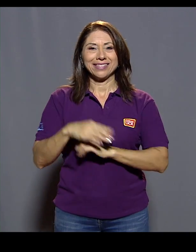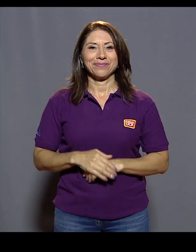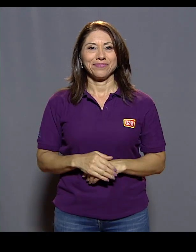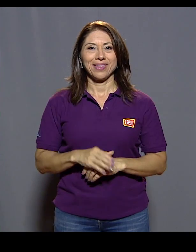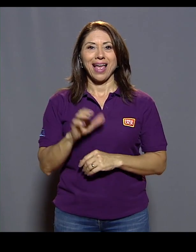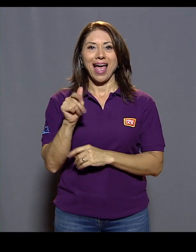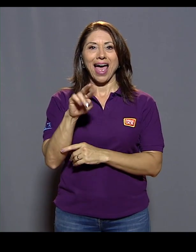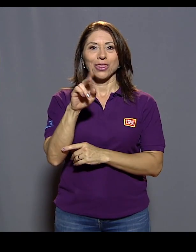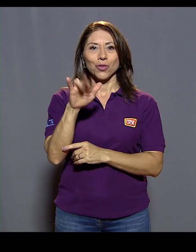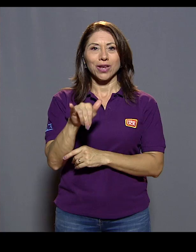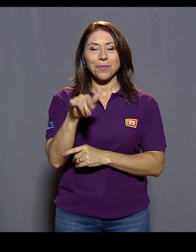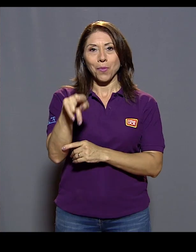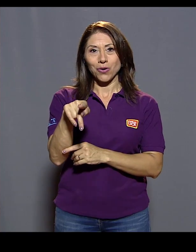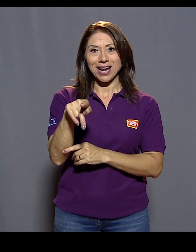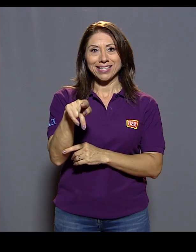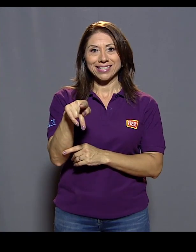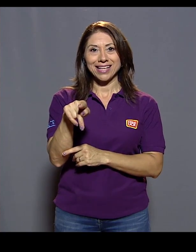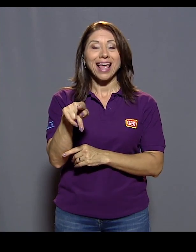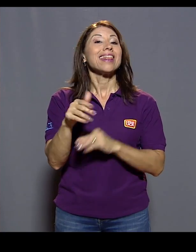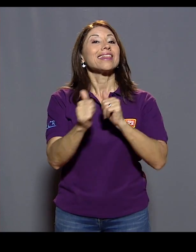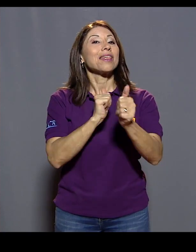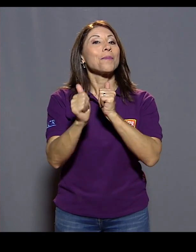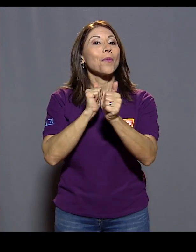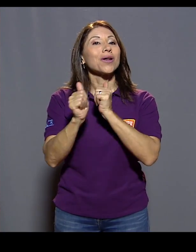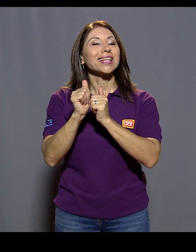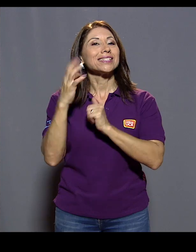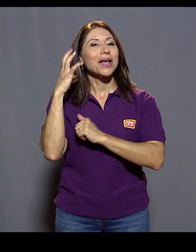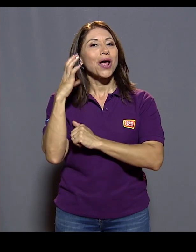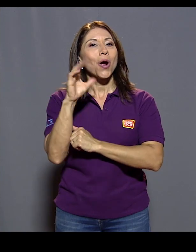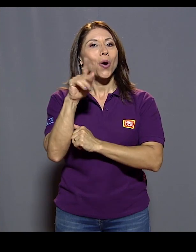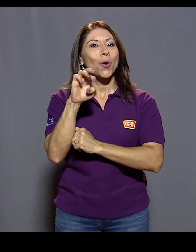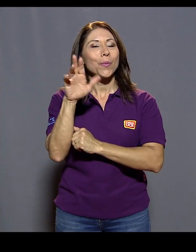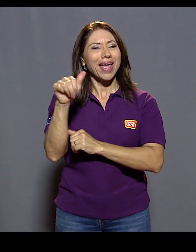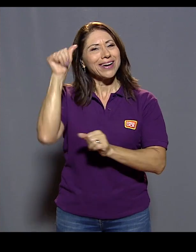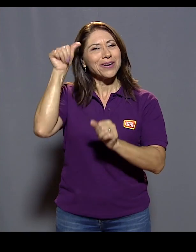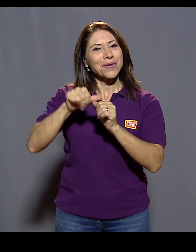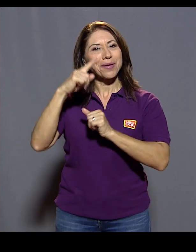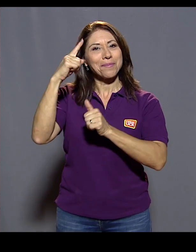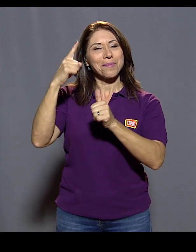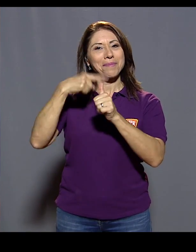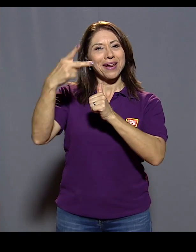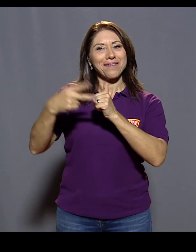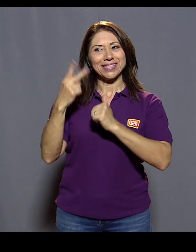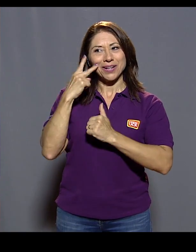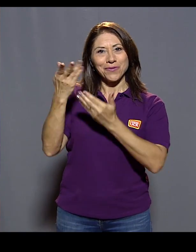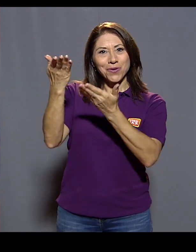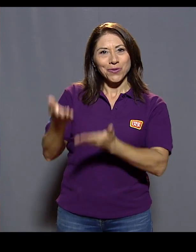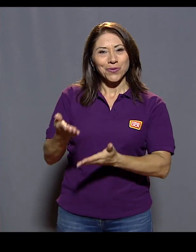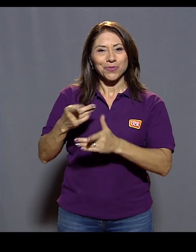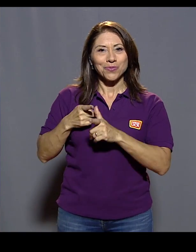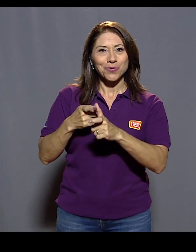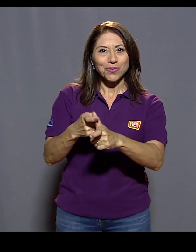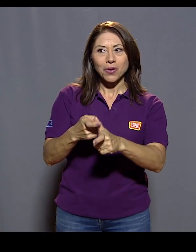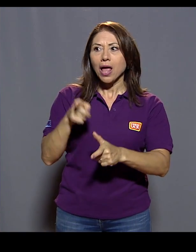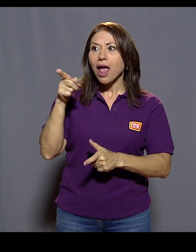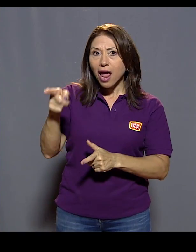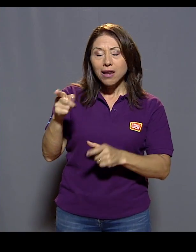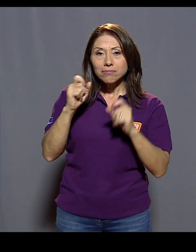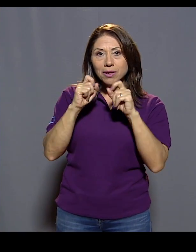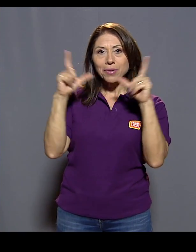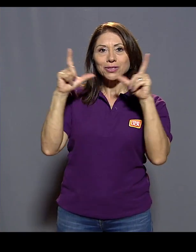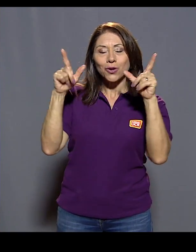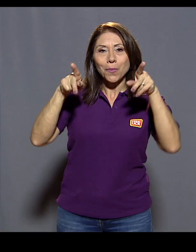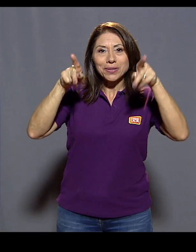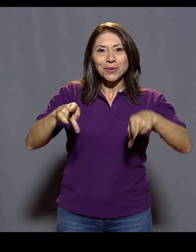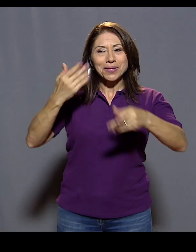recuerda la primera vez que vio al legendario atleta correr. Ahmed impresionó generaciones pasadas con sus tiempos récord y actualmente